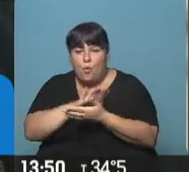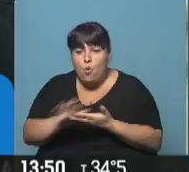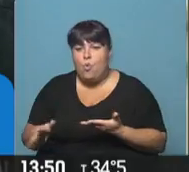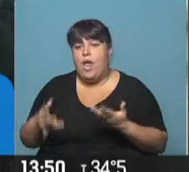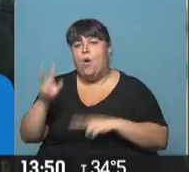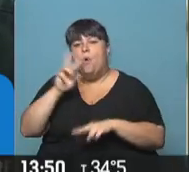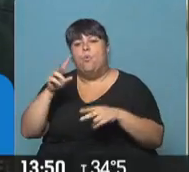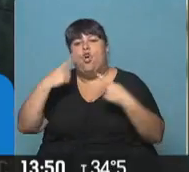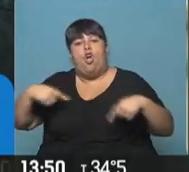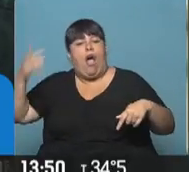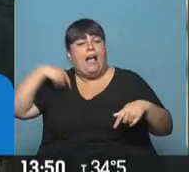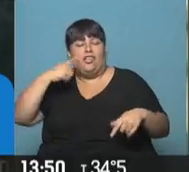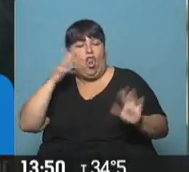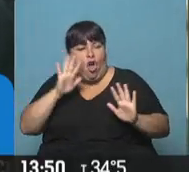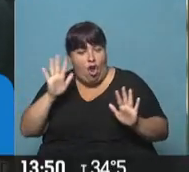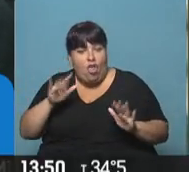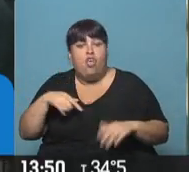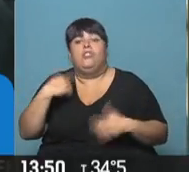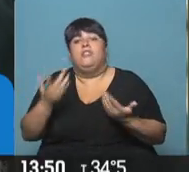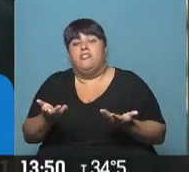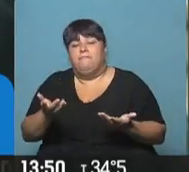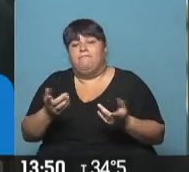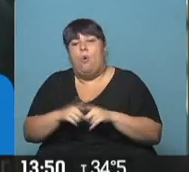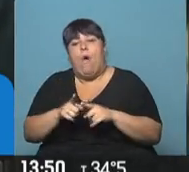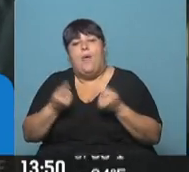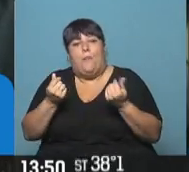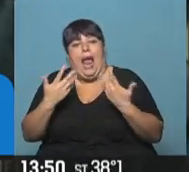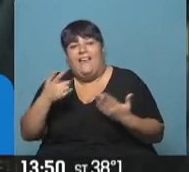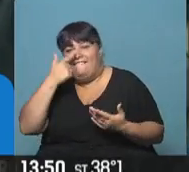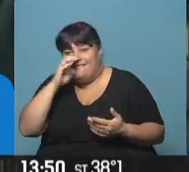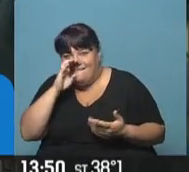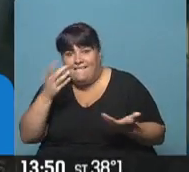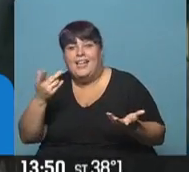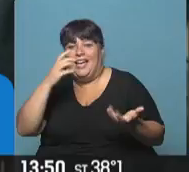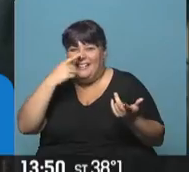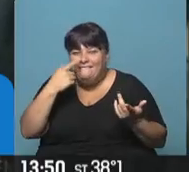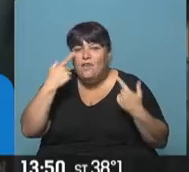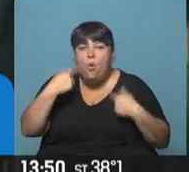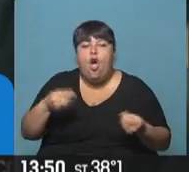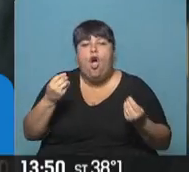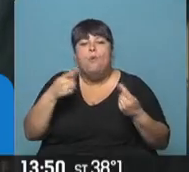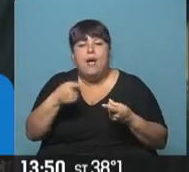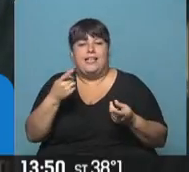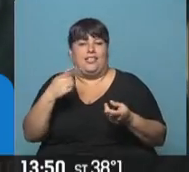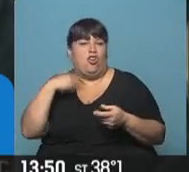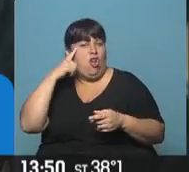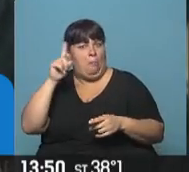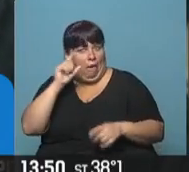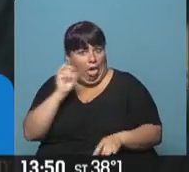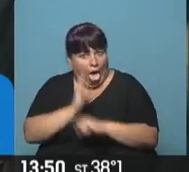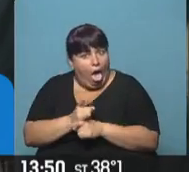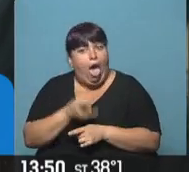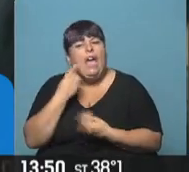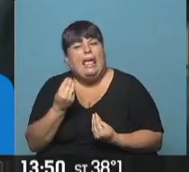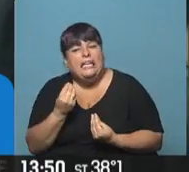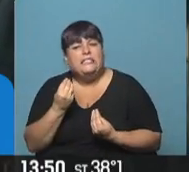a encontrarse con cosas que uno no conocía y a revalorizar la curiosidad. La curiosidad en encontrarse con eso que uno no esperaba, ver qué es,